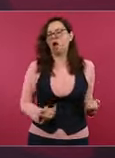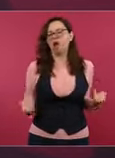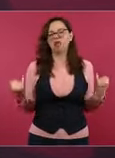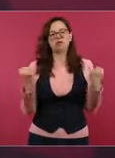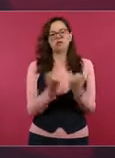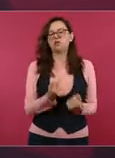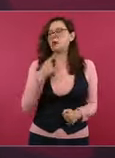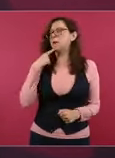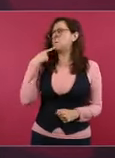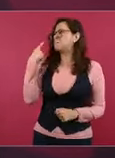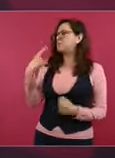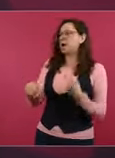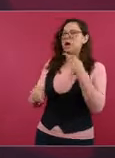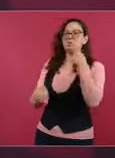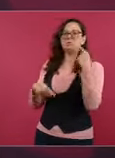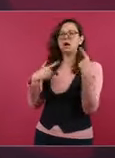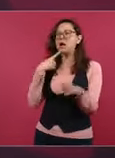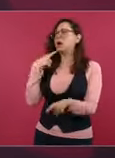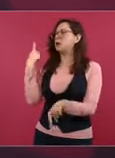Y el periódico Reforma,